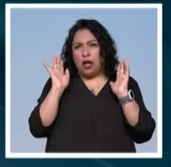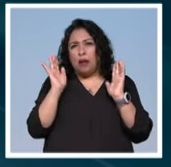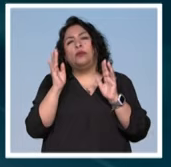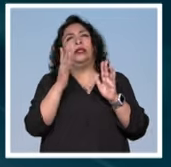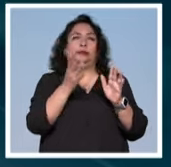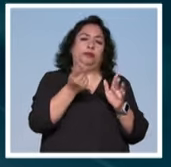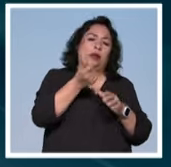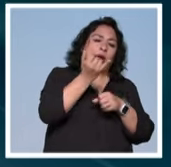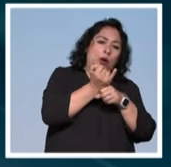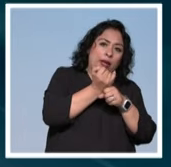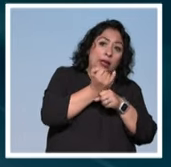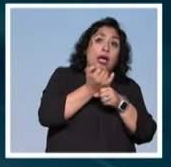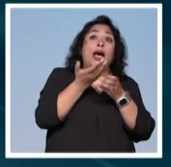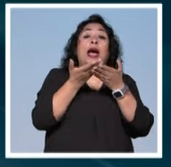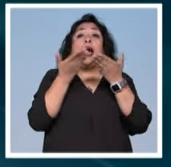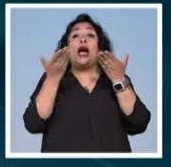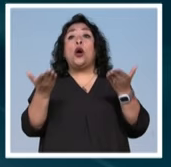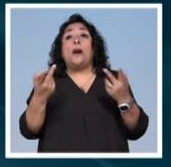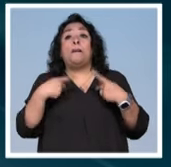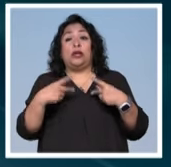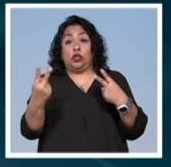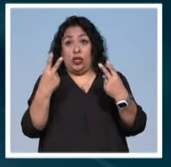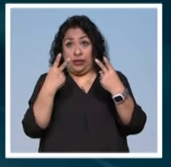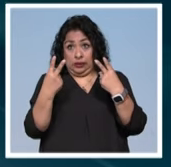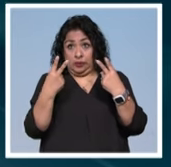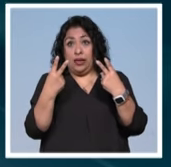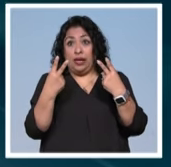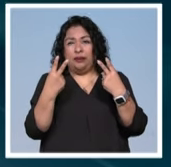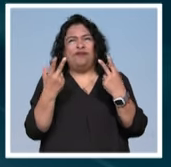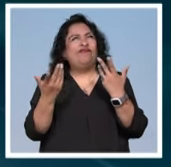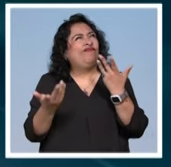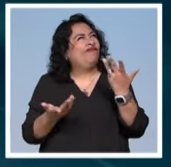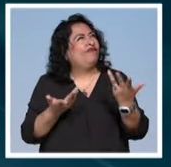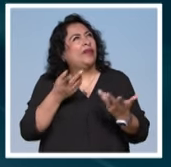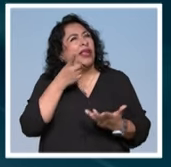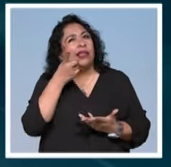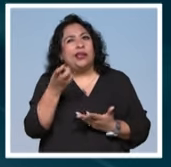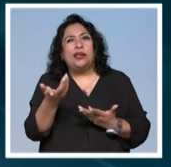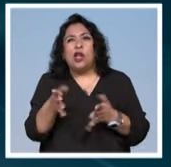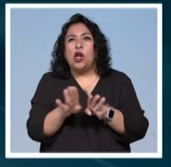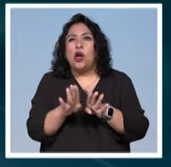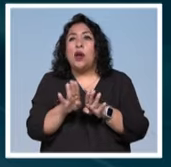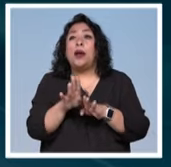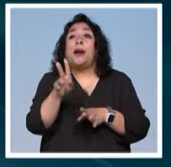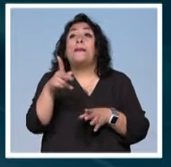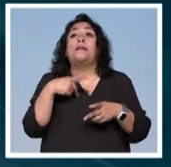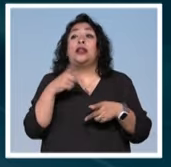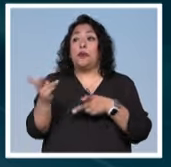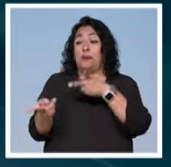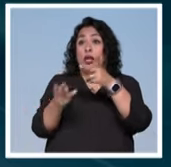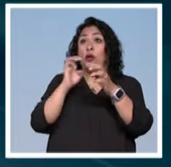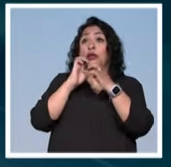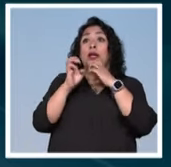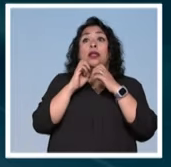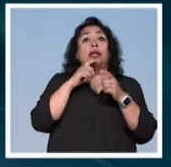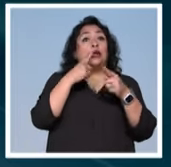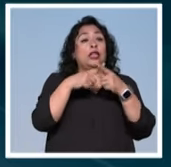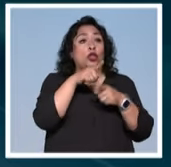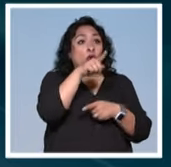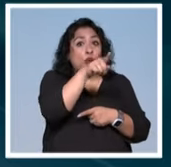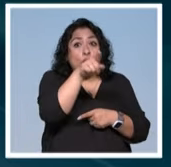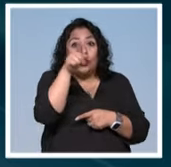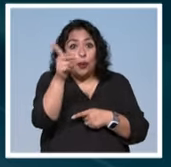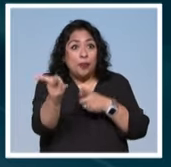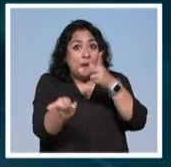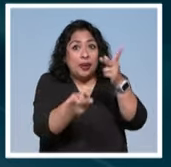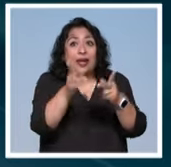investigamos ahora nuestro público van a nuestro Cómo se dice nuestros entrevistados van a ser tú tú Rafa